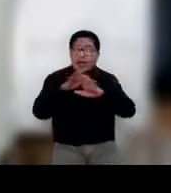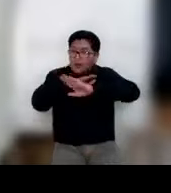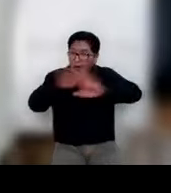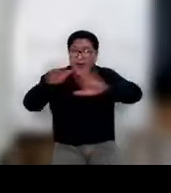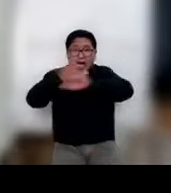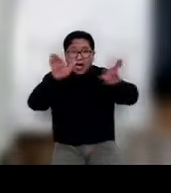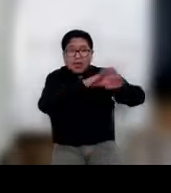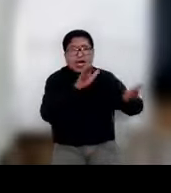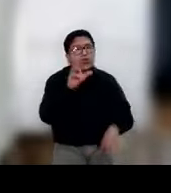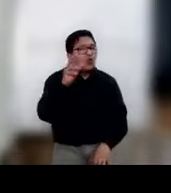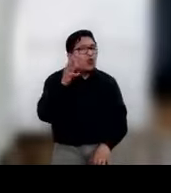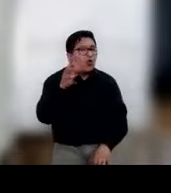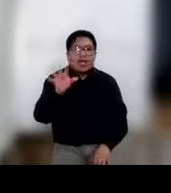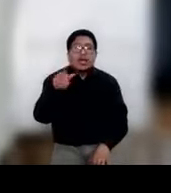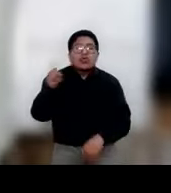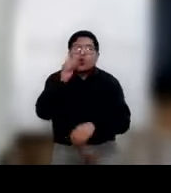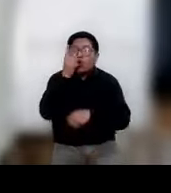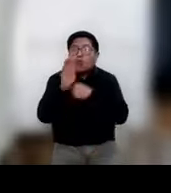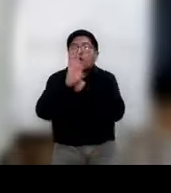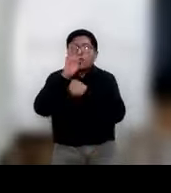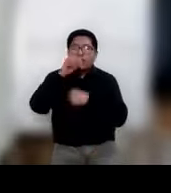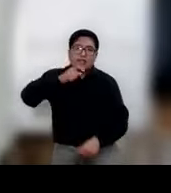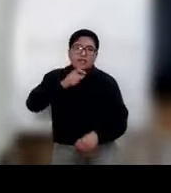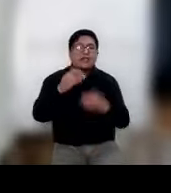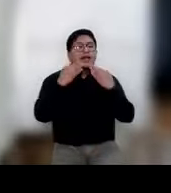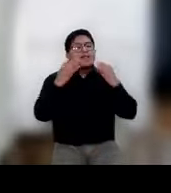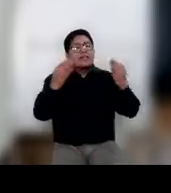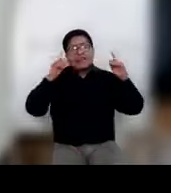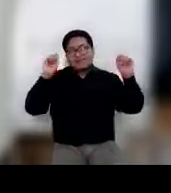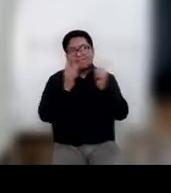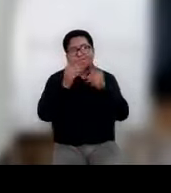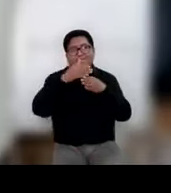proteja con eso quiero terminar muchas gracias